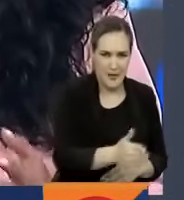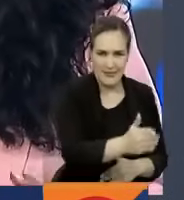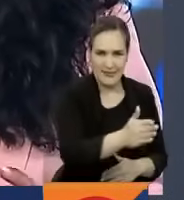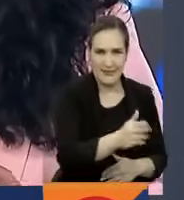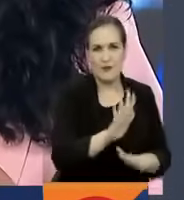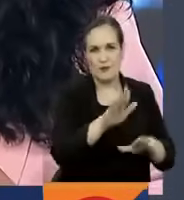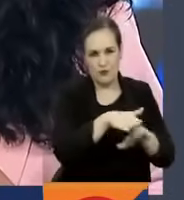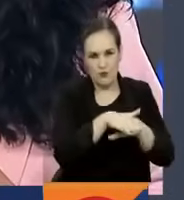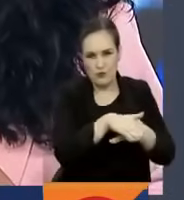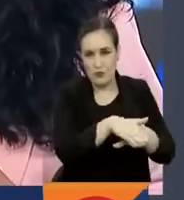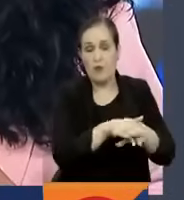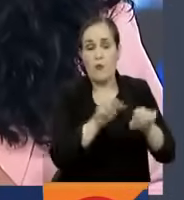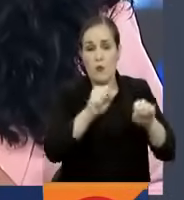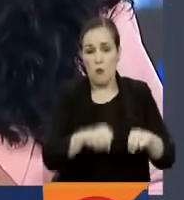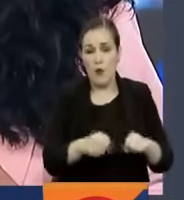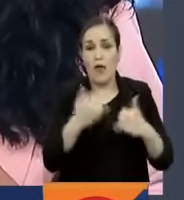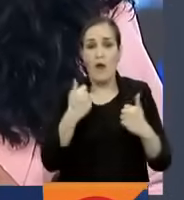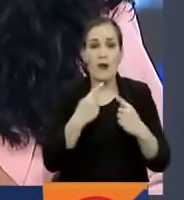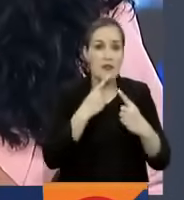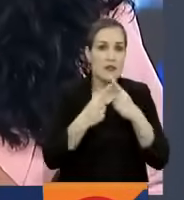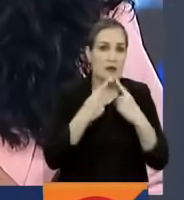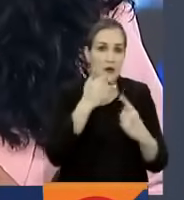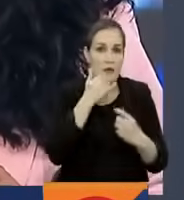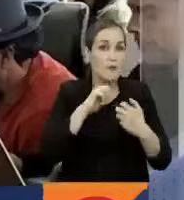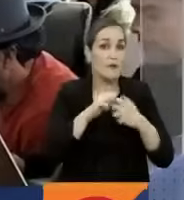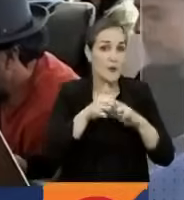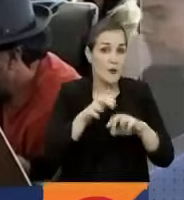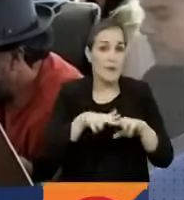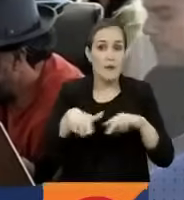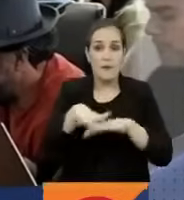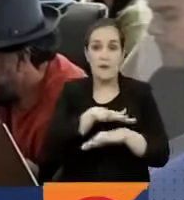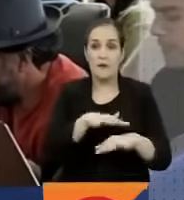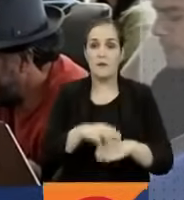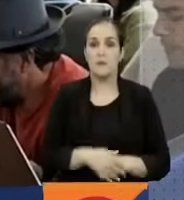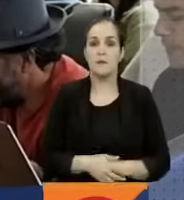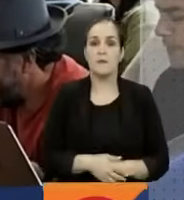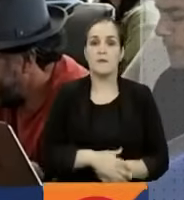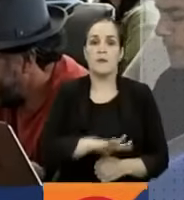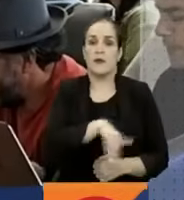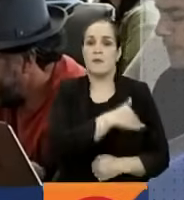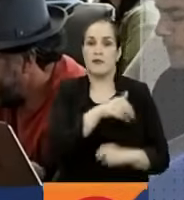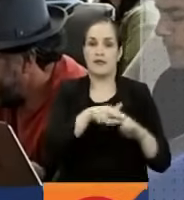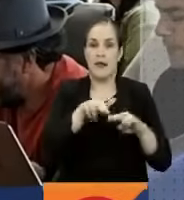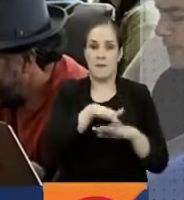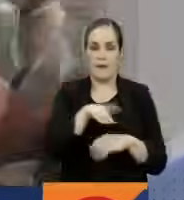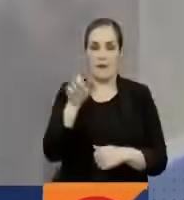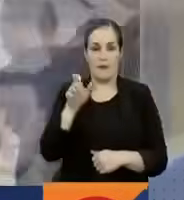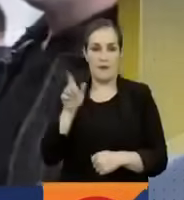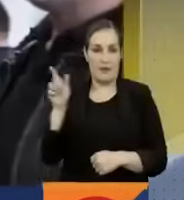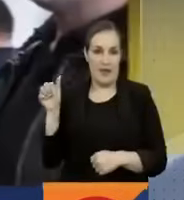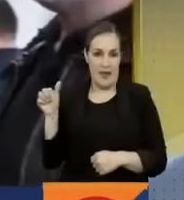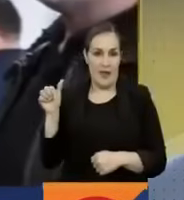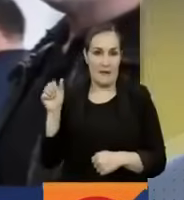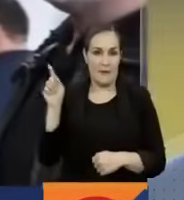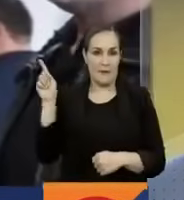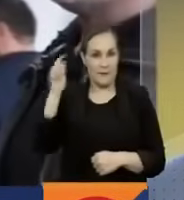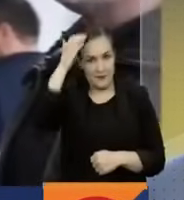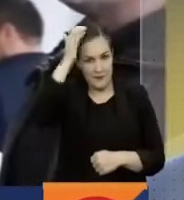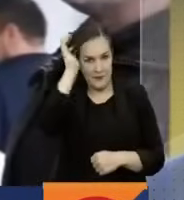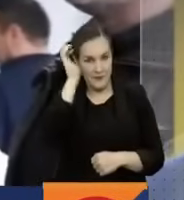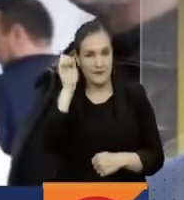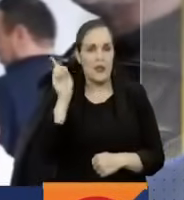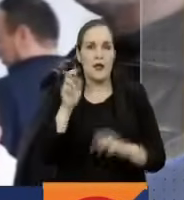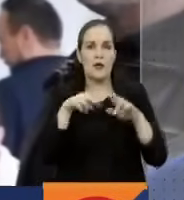diálogos en torno a esta problemática ambiental la ministra de ambiente Susana muhamad se reunió con diversas personas entre